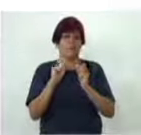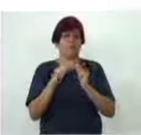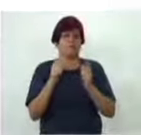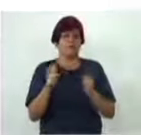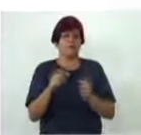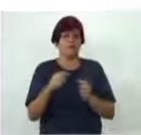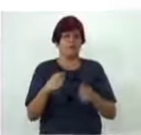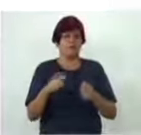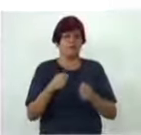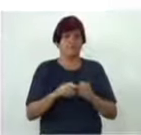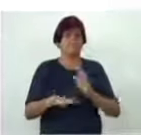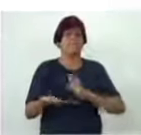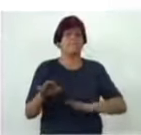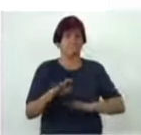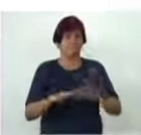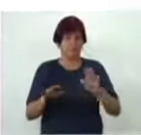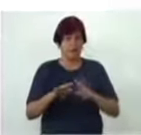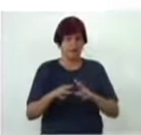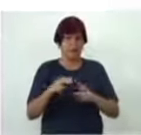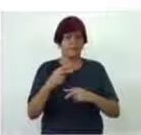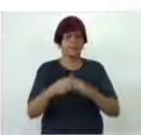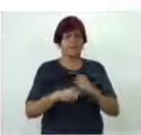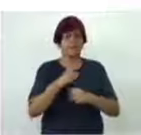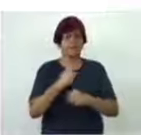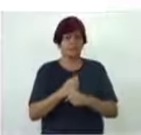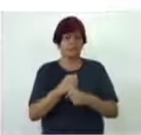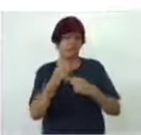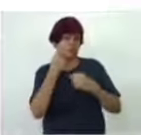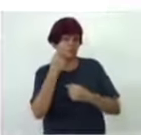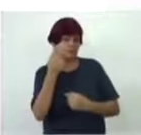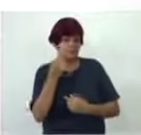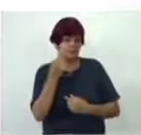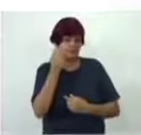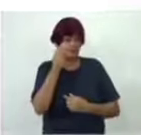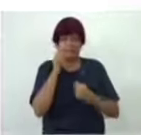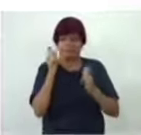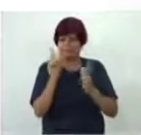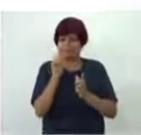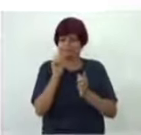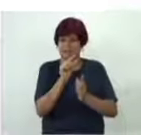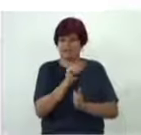que deben estar más preparados para realizar observaciones más